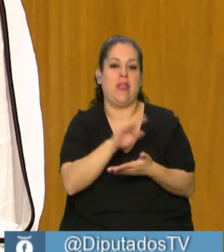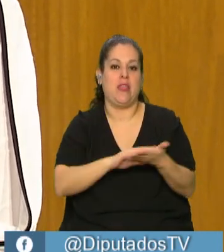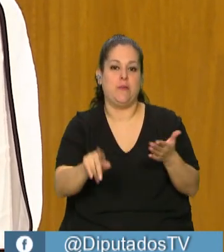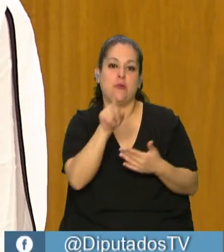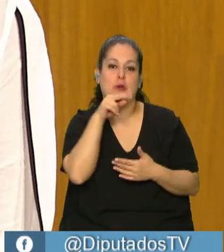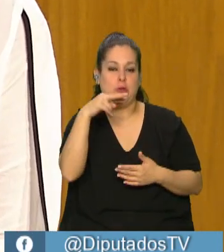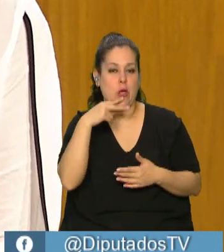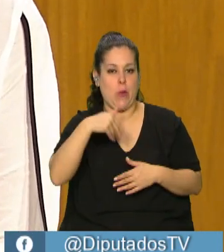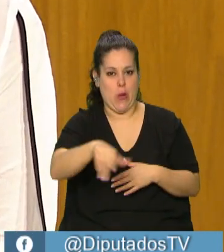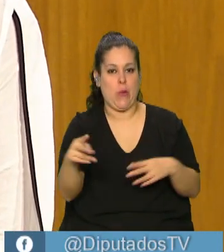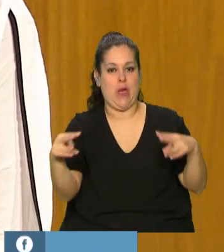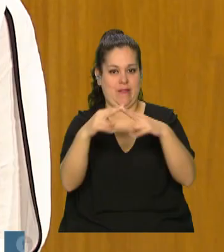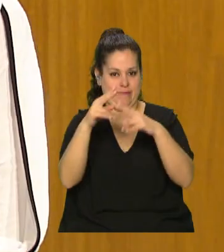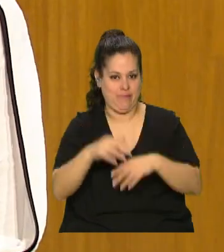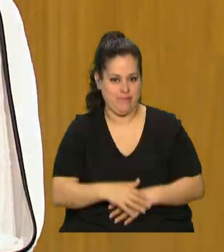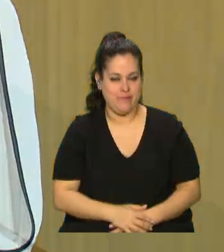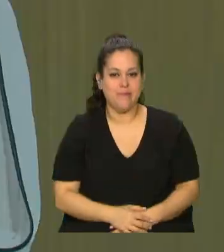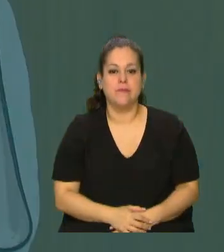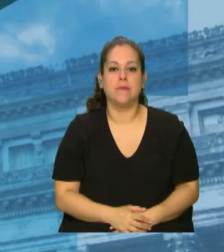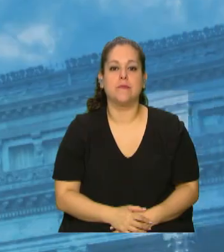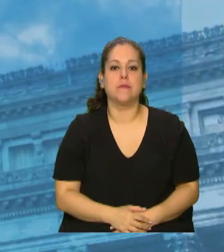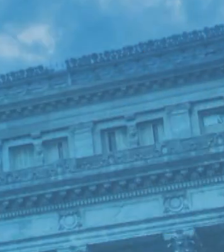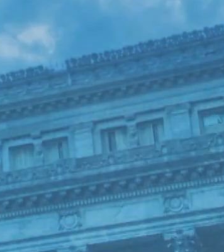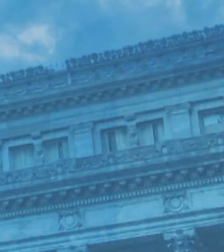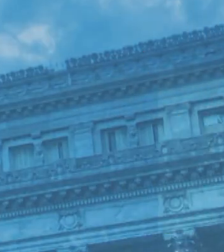y enseguida regresamos con más Mirador Parlamentario.